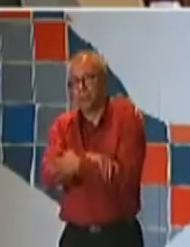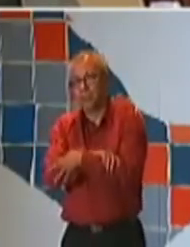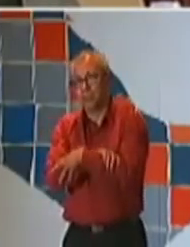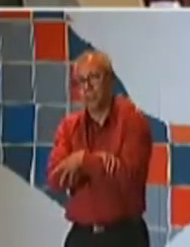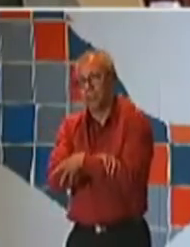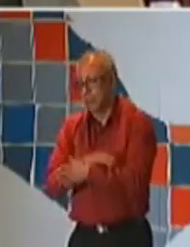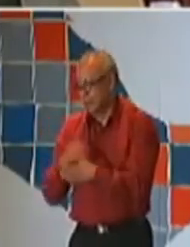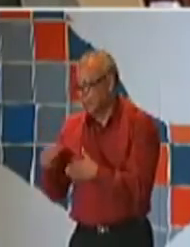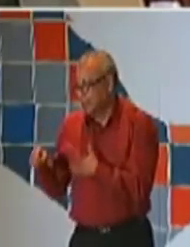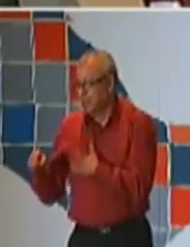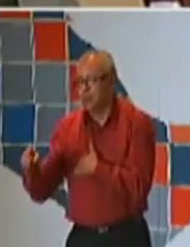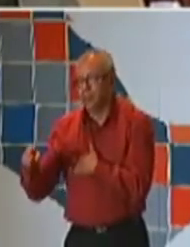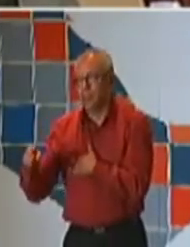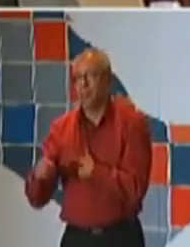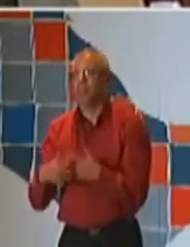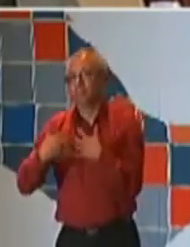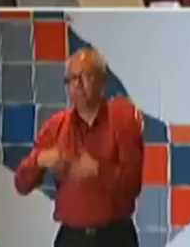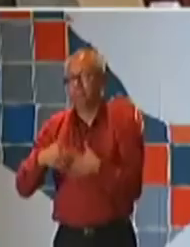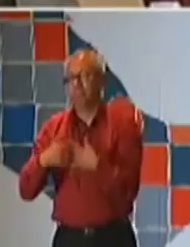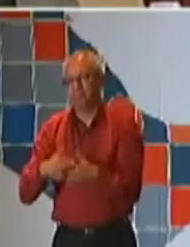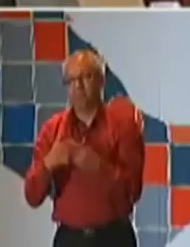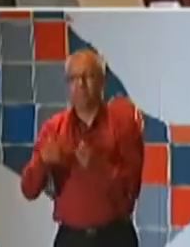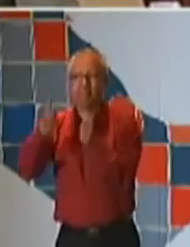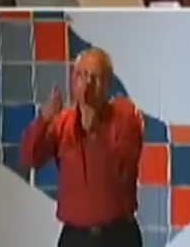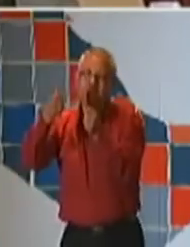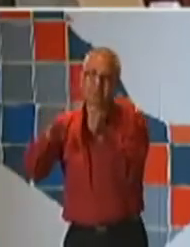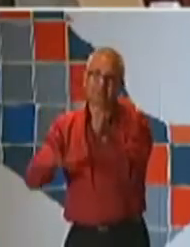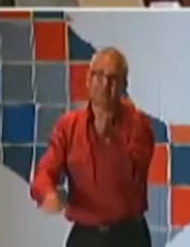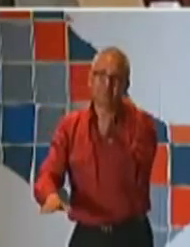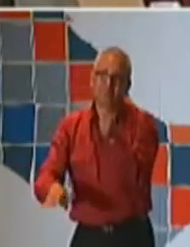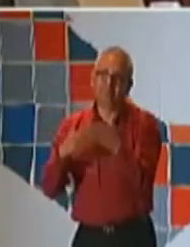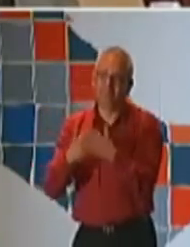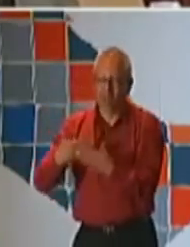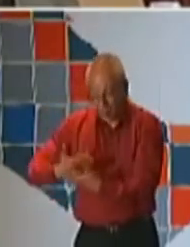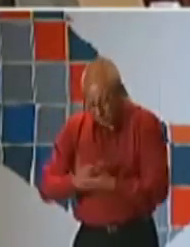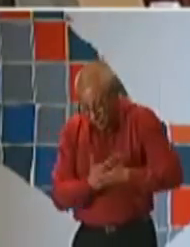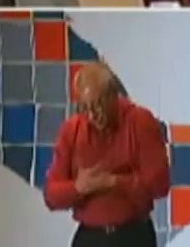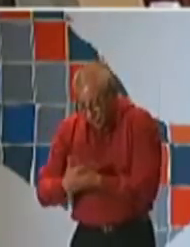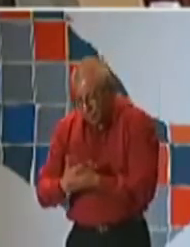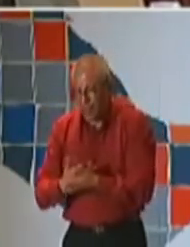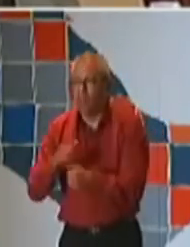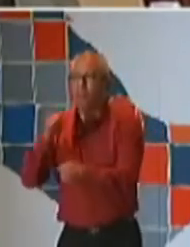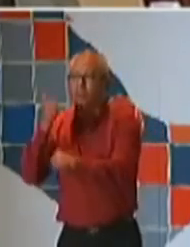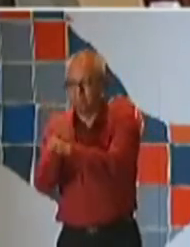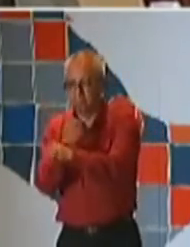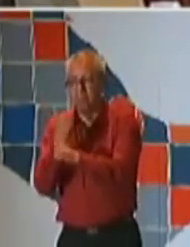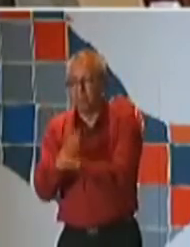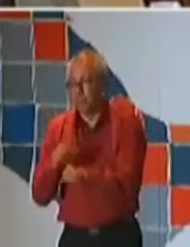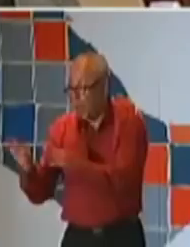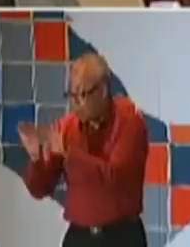y productos baratos Aunque ahora produzcan muñecos zapatos deportivos computadoras o